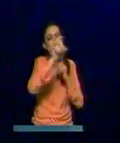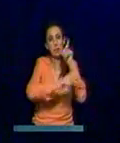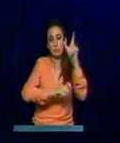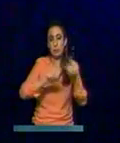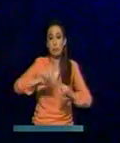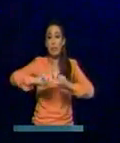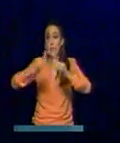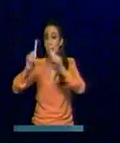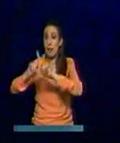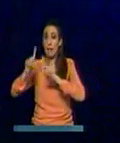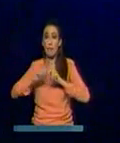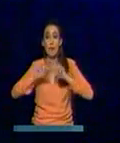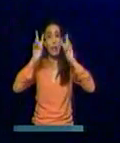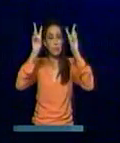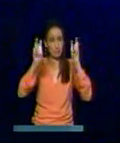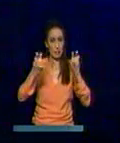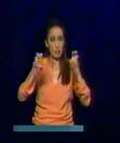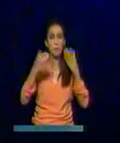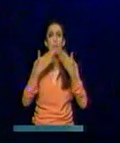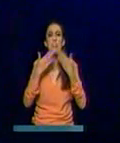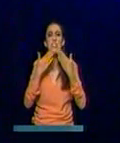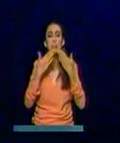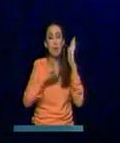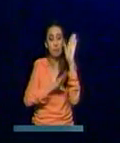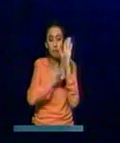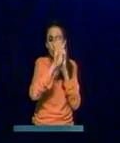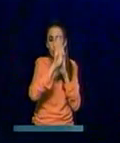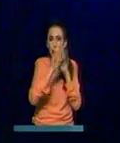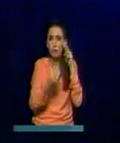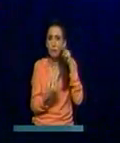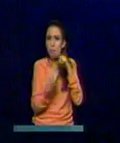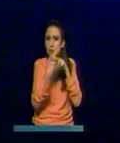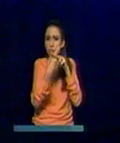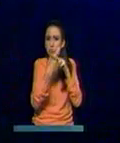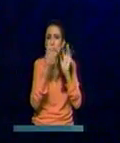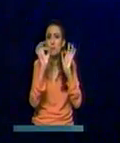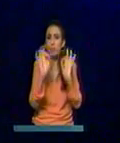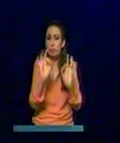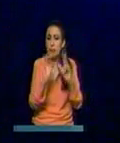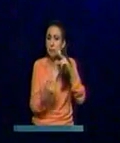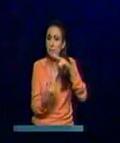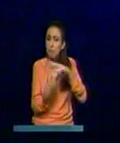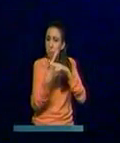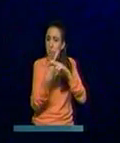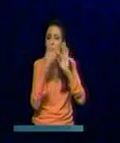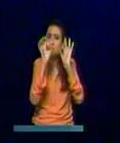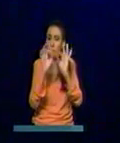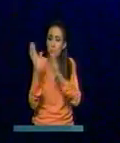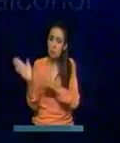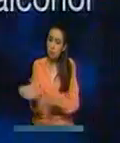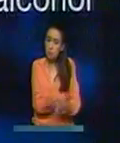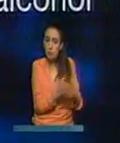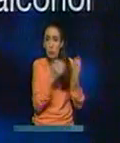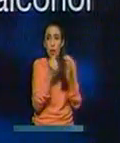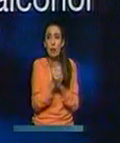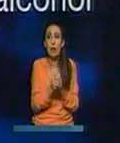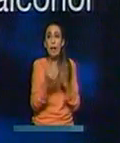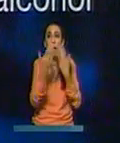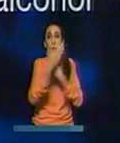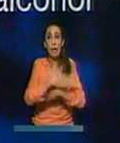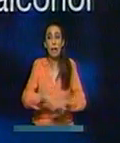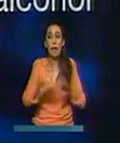diferentes sectores y que va a generar eso, un buen impacto para la economía del Ecuador. Finalmente quería